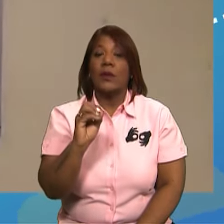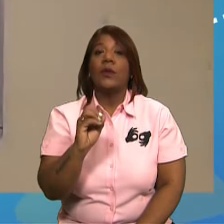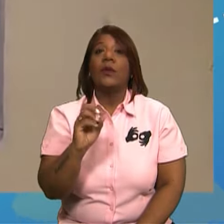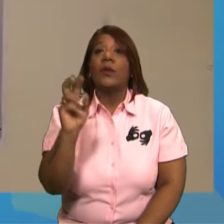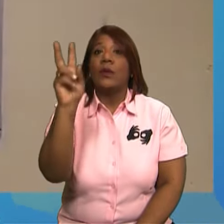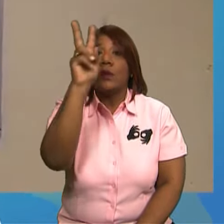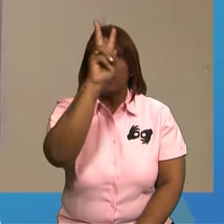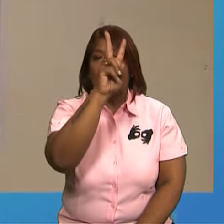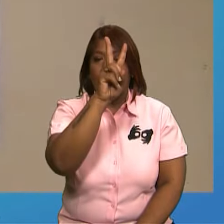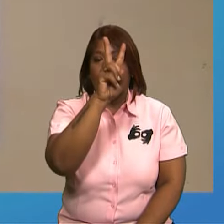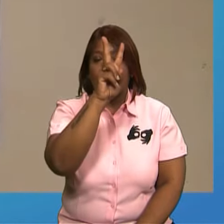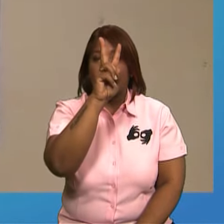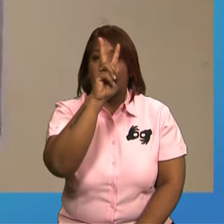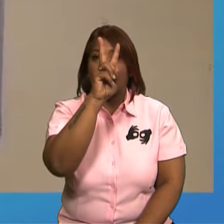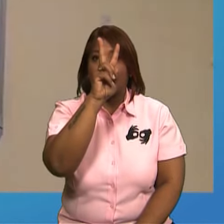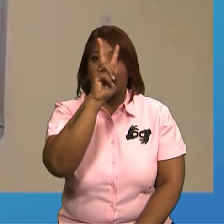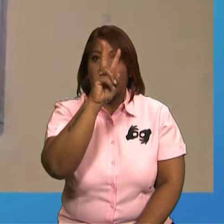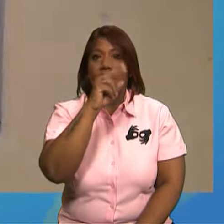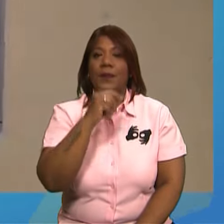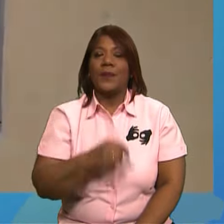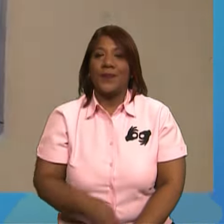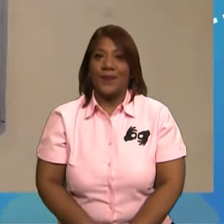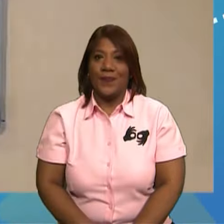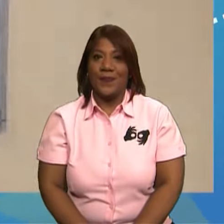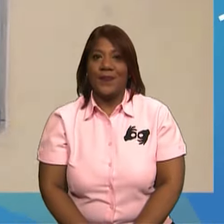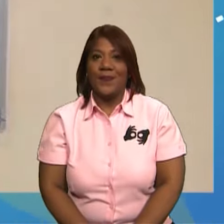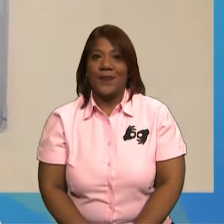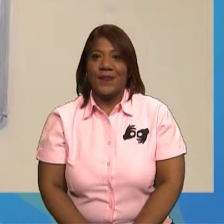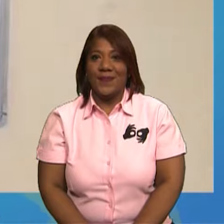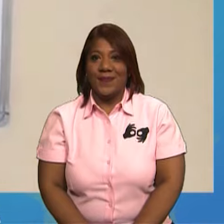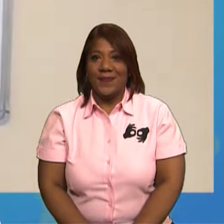Ponemos el 0 y llevamos 2.